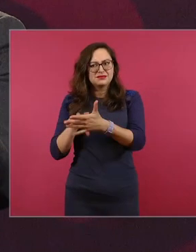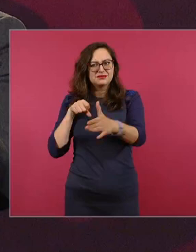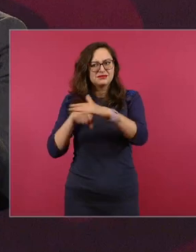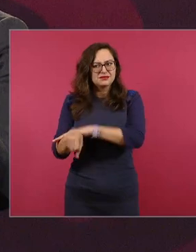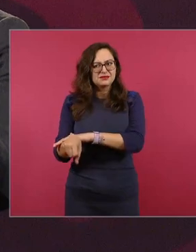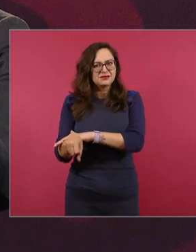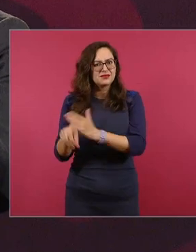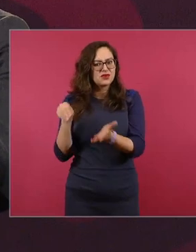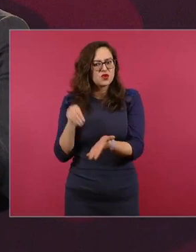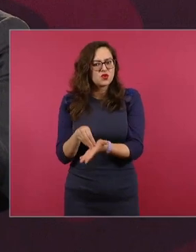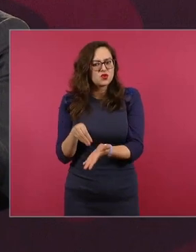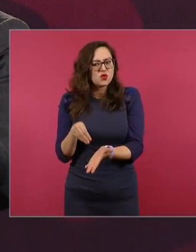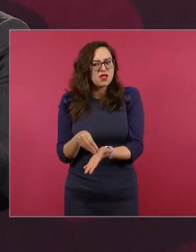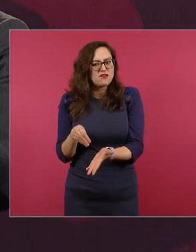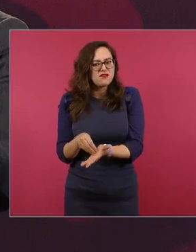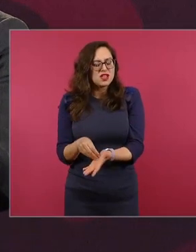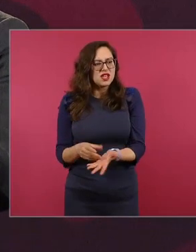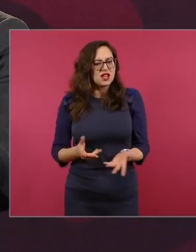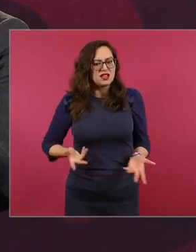de que envía el juez